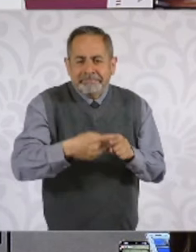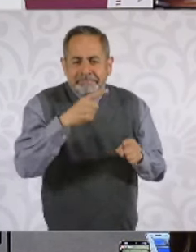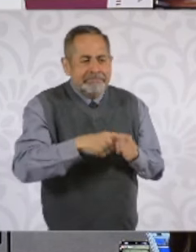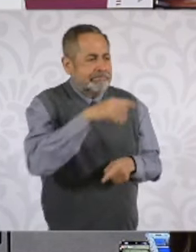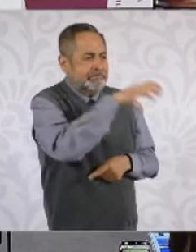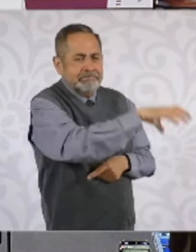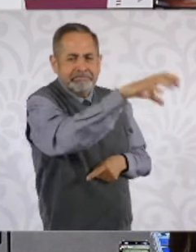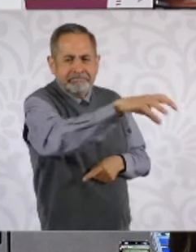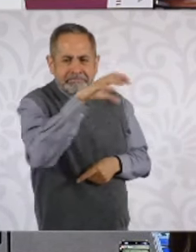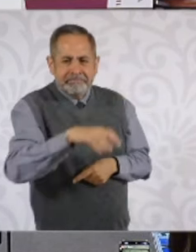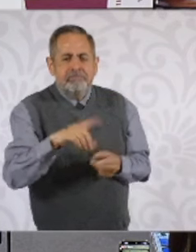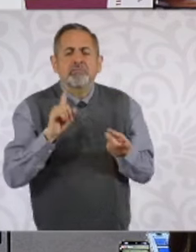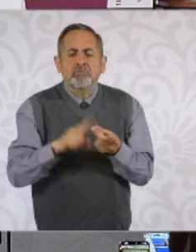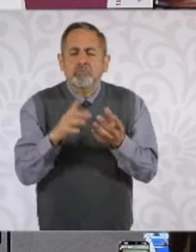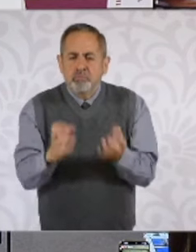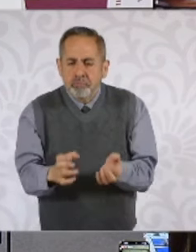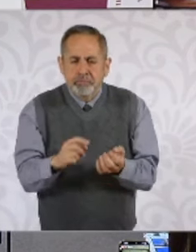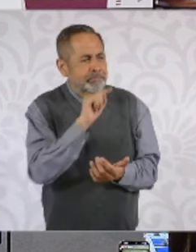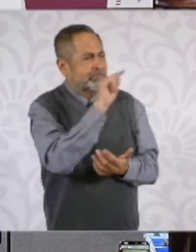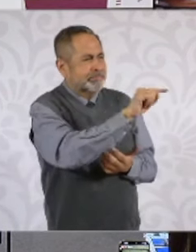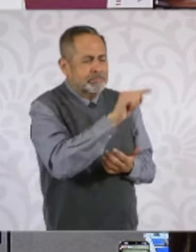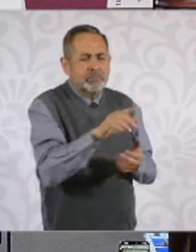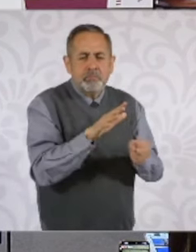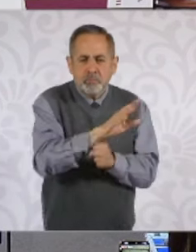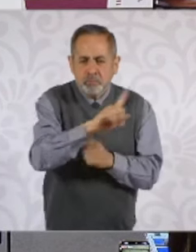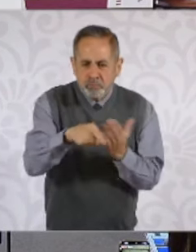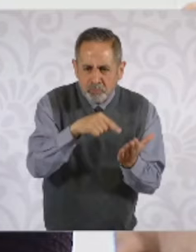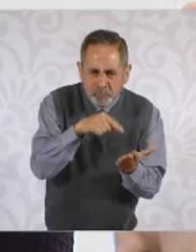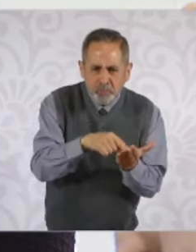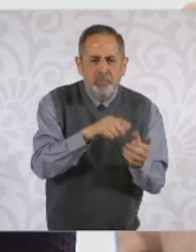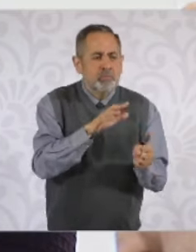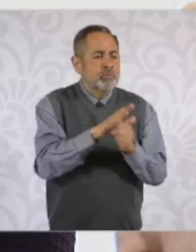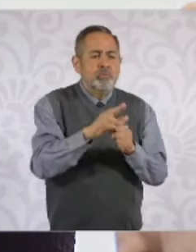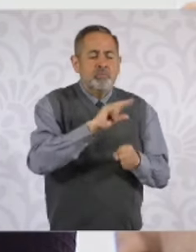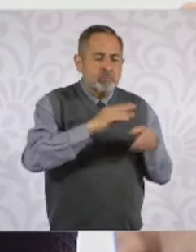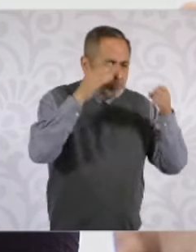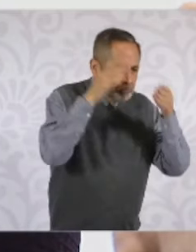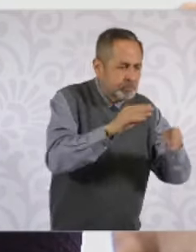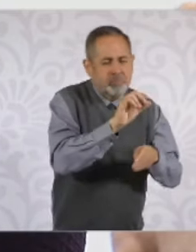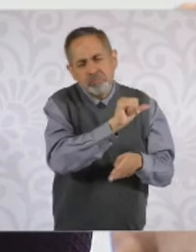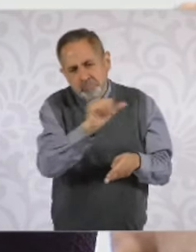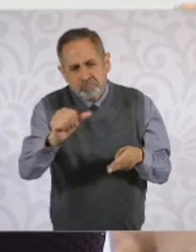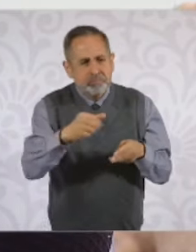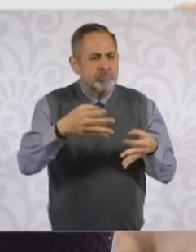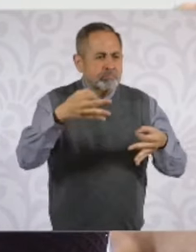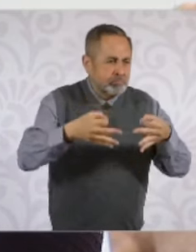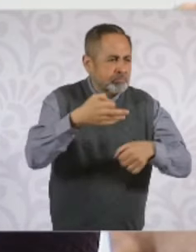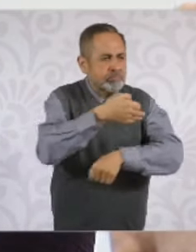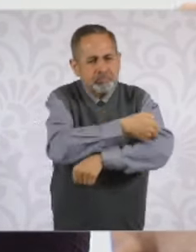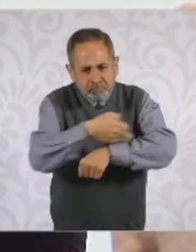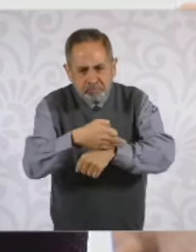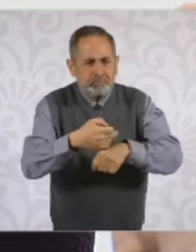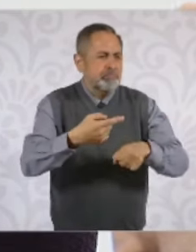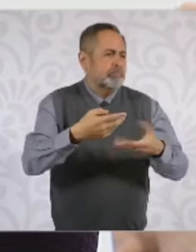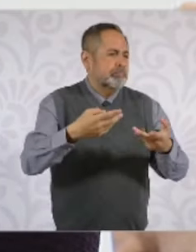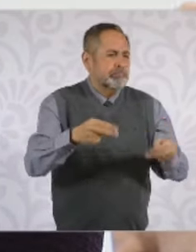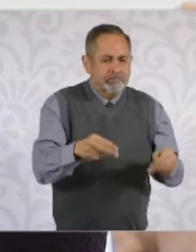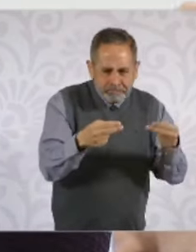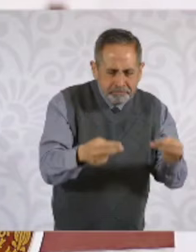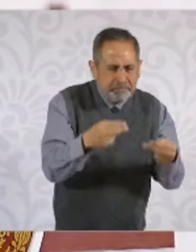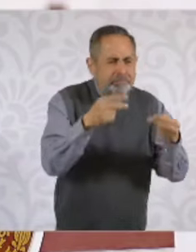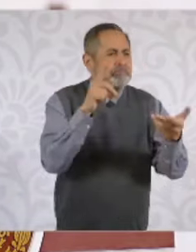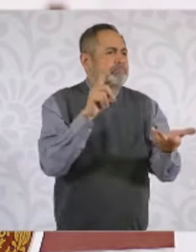indicando su circuito judicial, su especialización por materia, género,